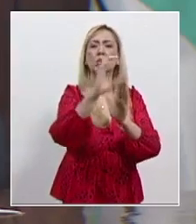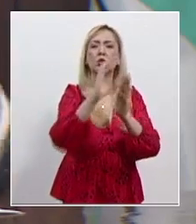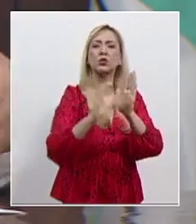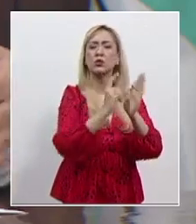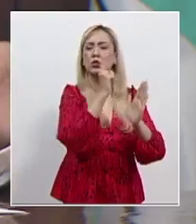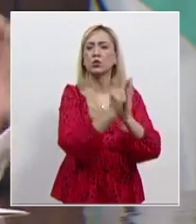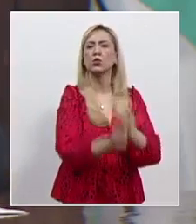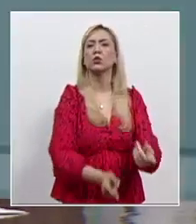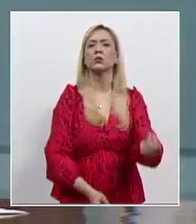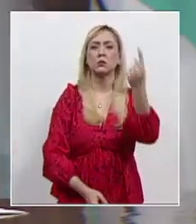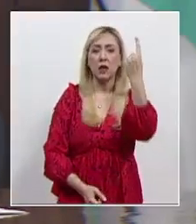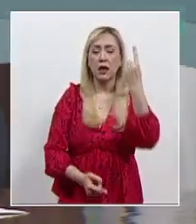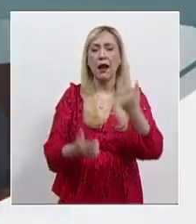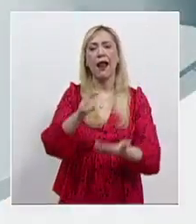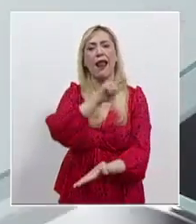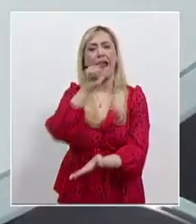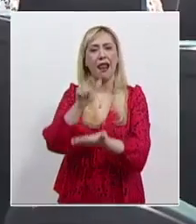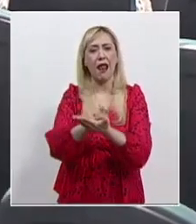Constitución y de la ley.